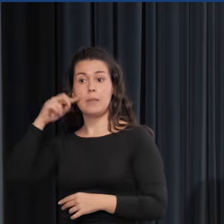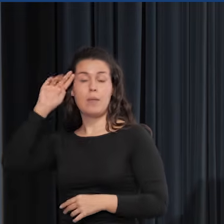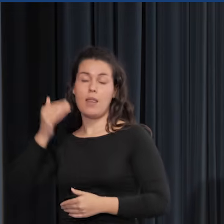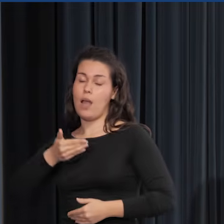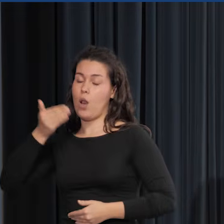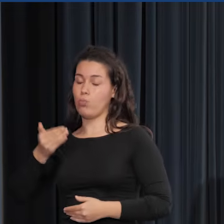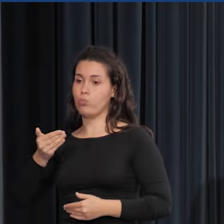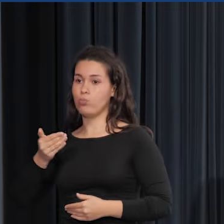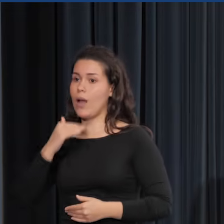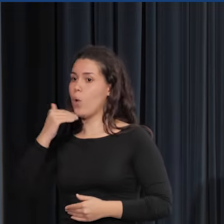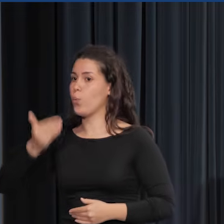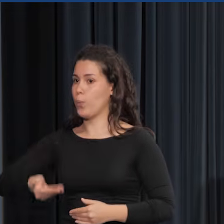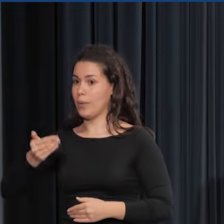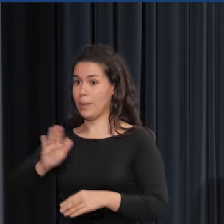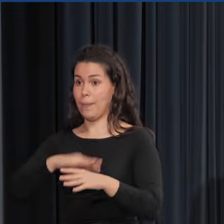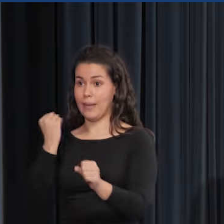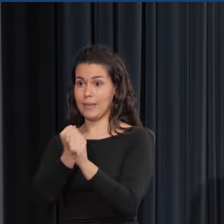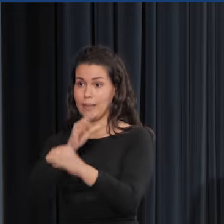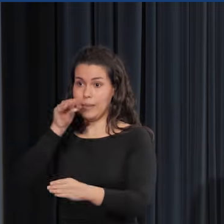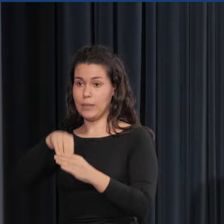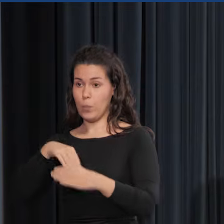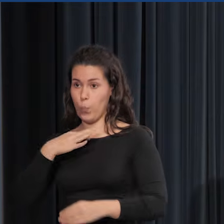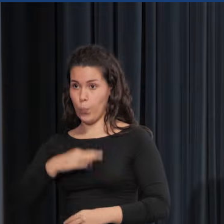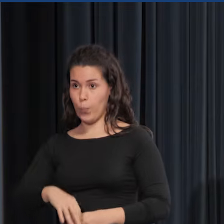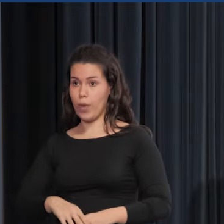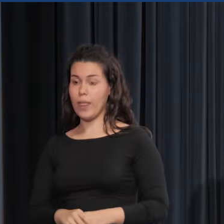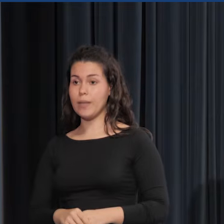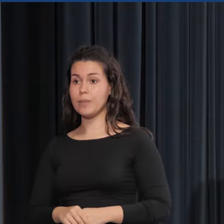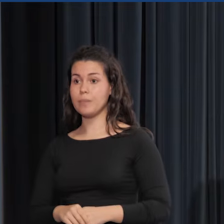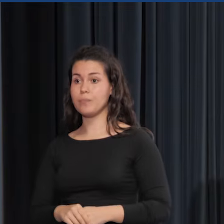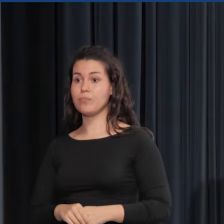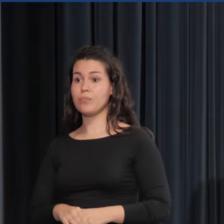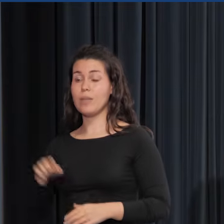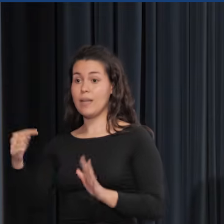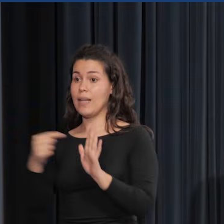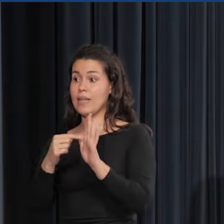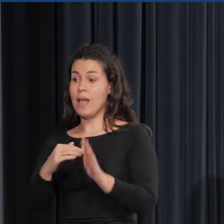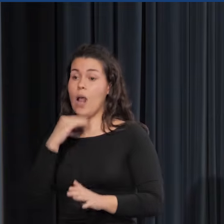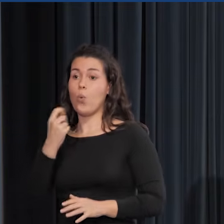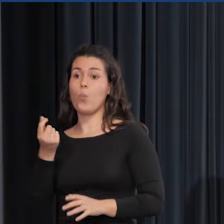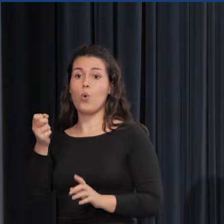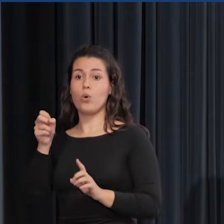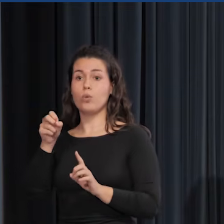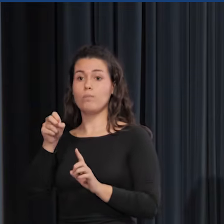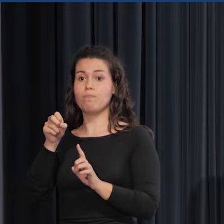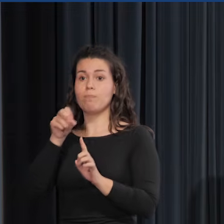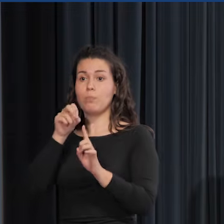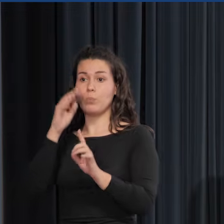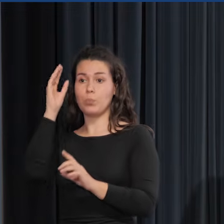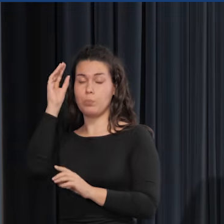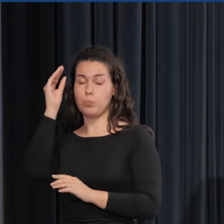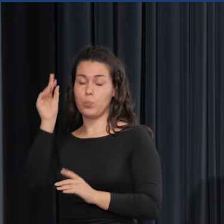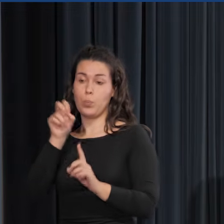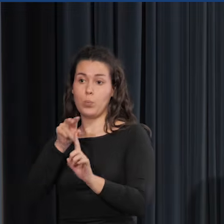se valora en los oficios y este requisito en principio sería algo objetivo, que no genera discriminación, pero